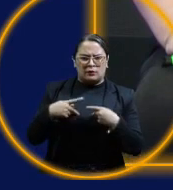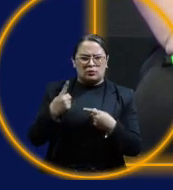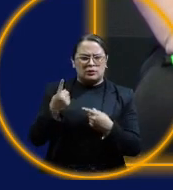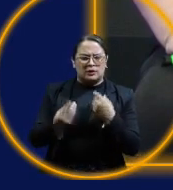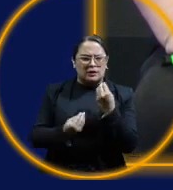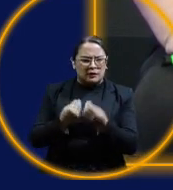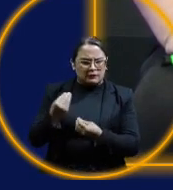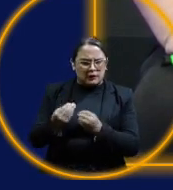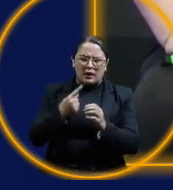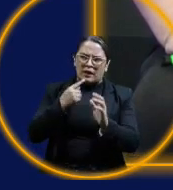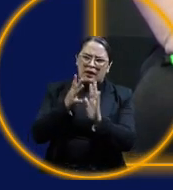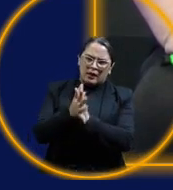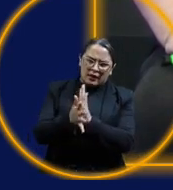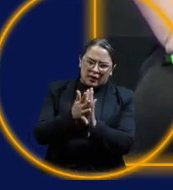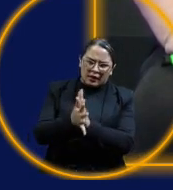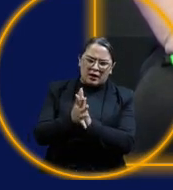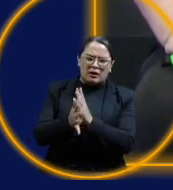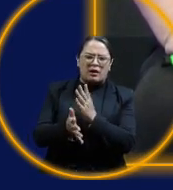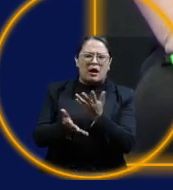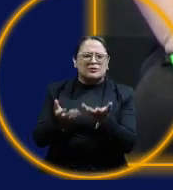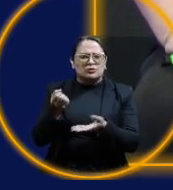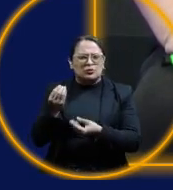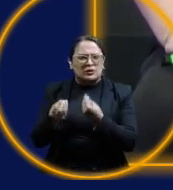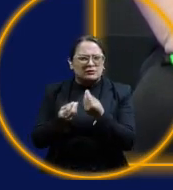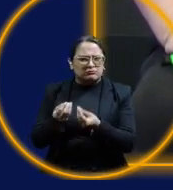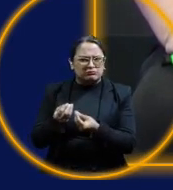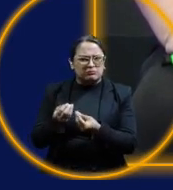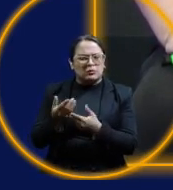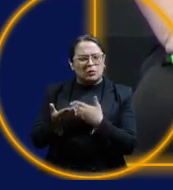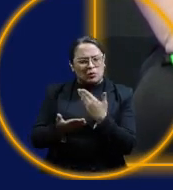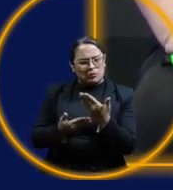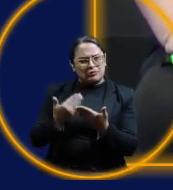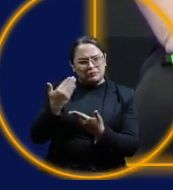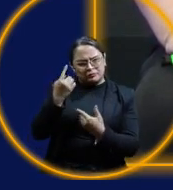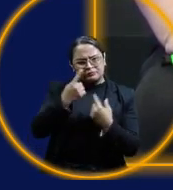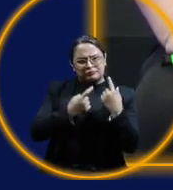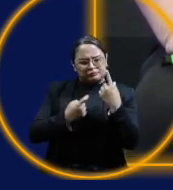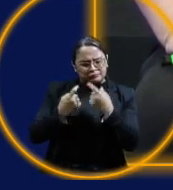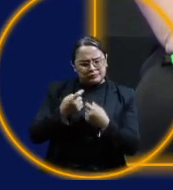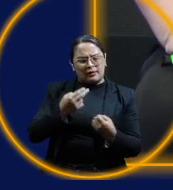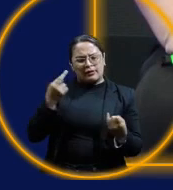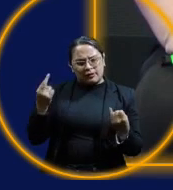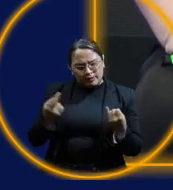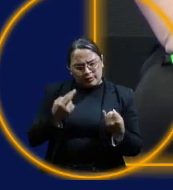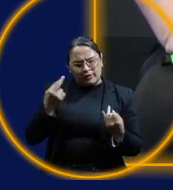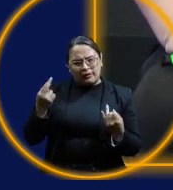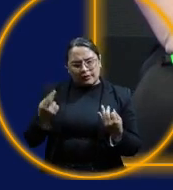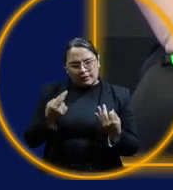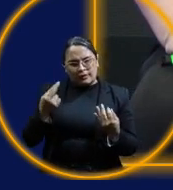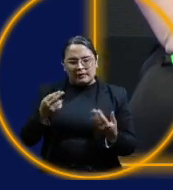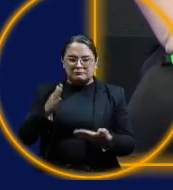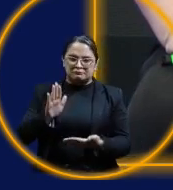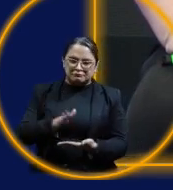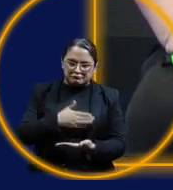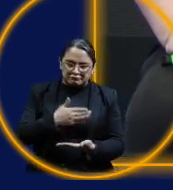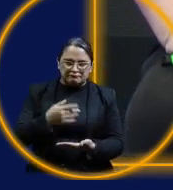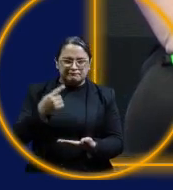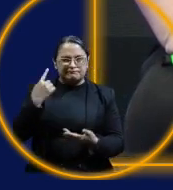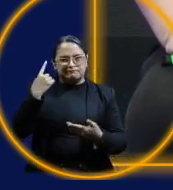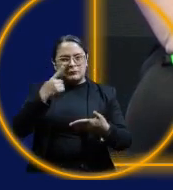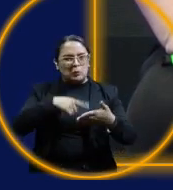tengo qué puedo decir qué puedo contribuir a medida que uno se sienta Y se repite eso uno lo canta lo